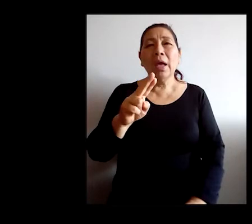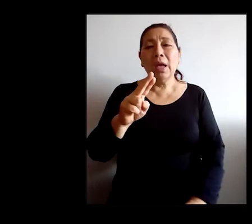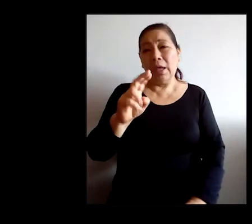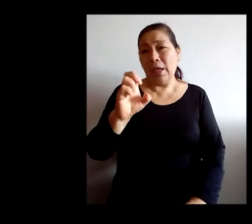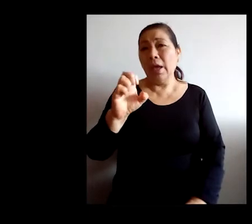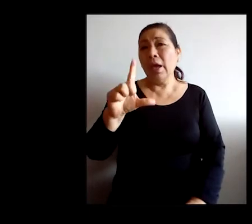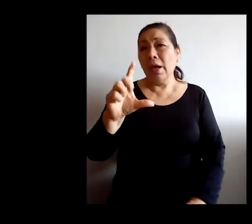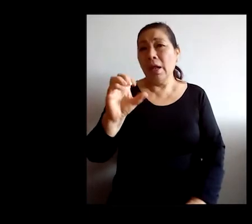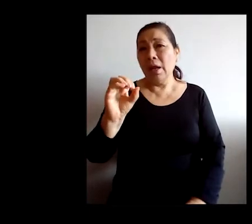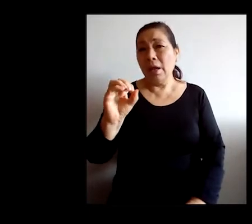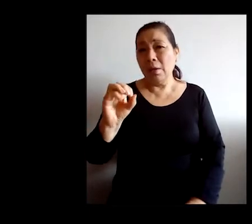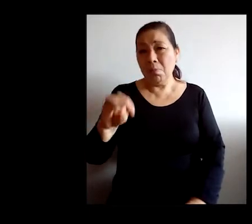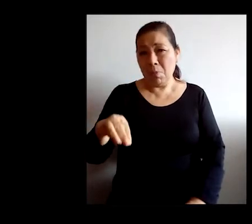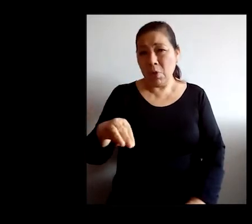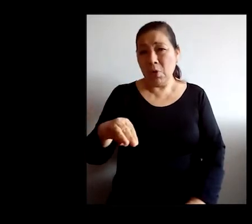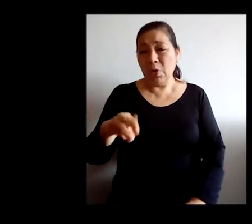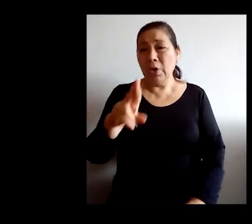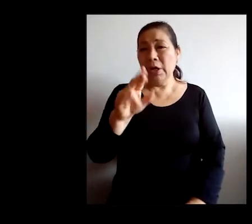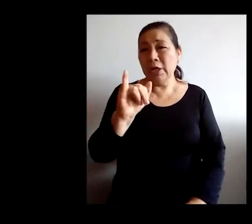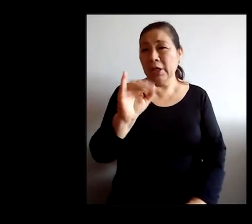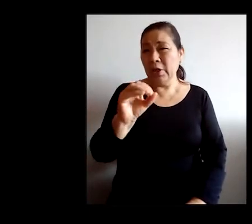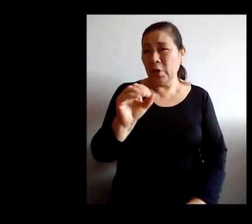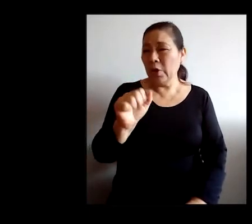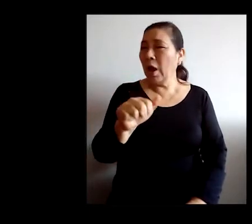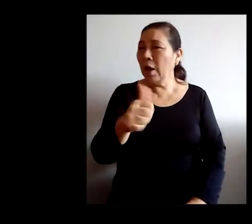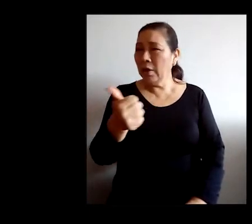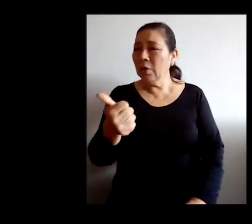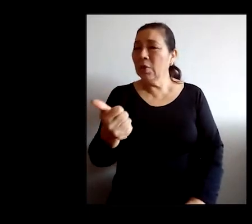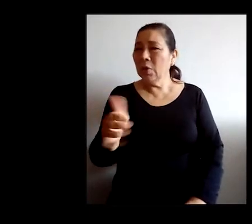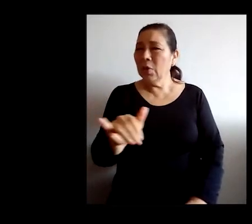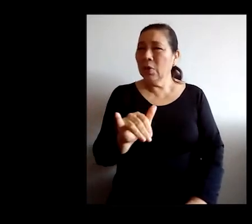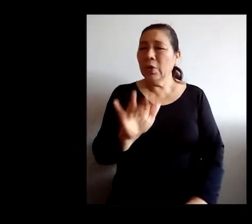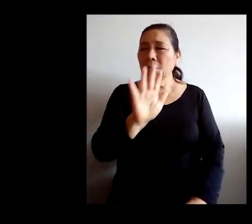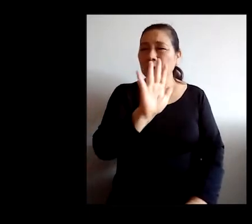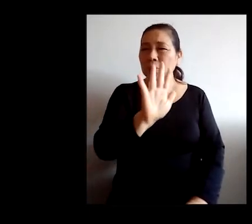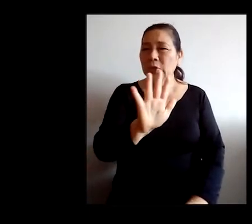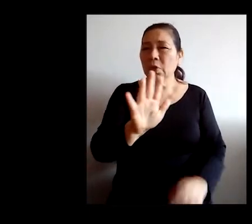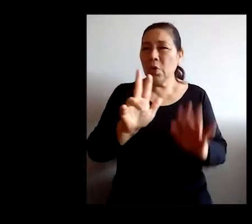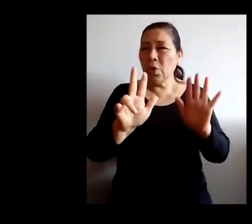pero también hay un caso, el